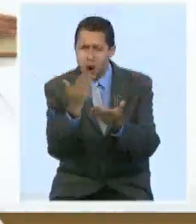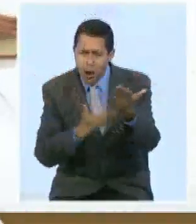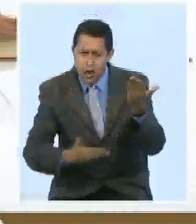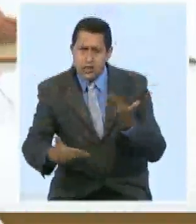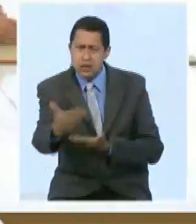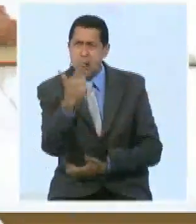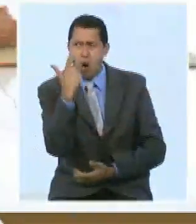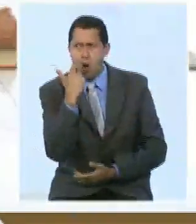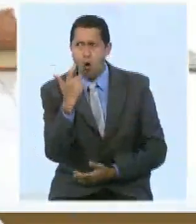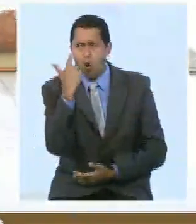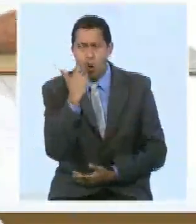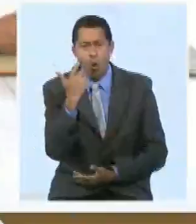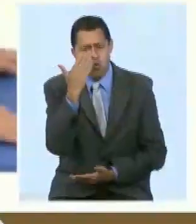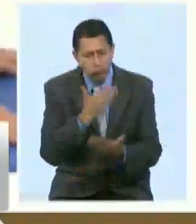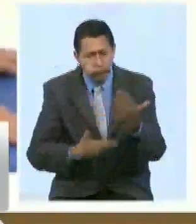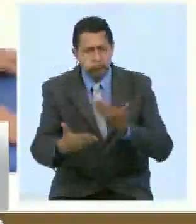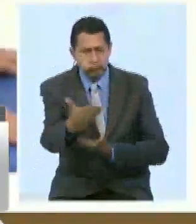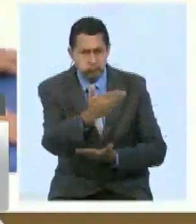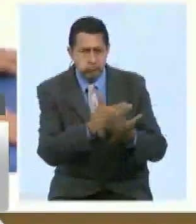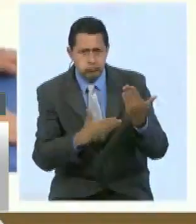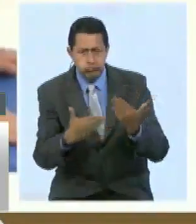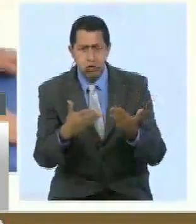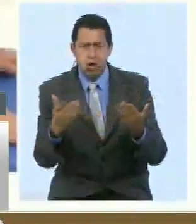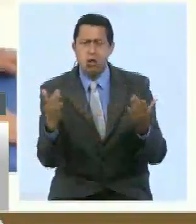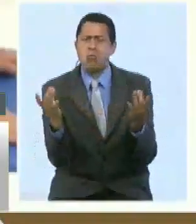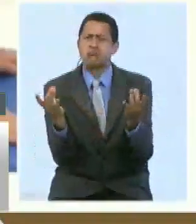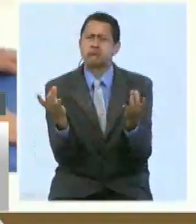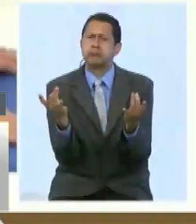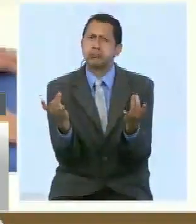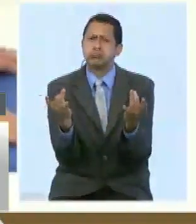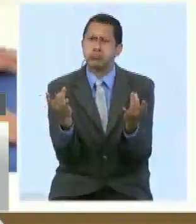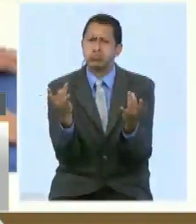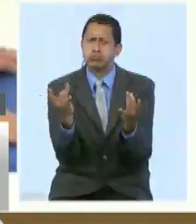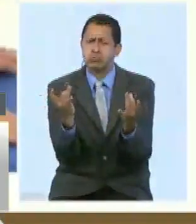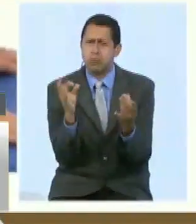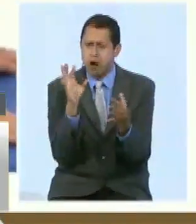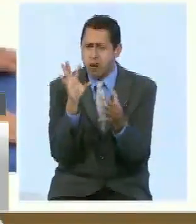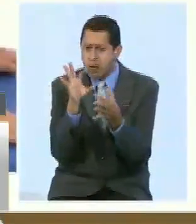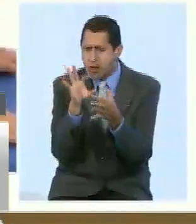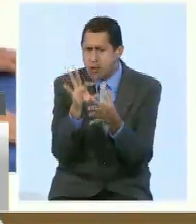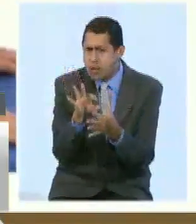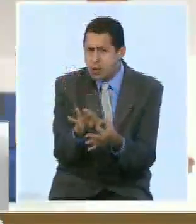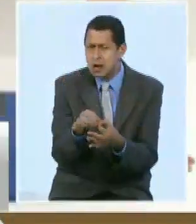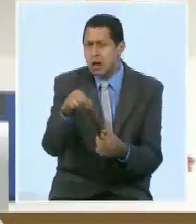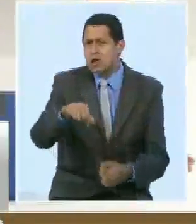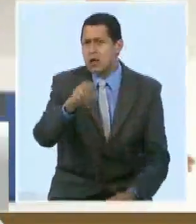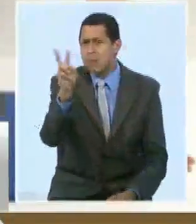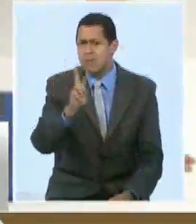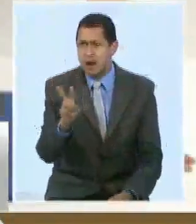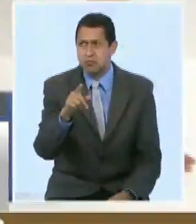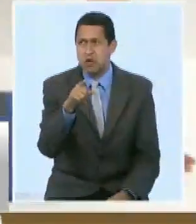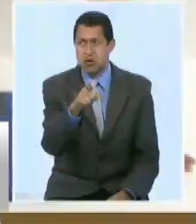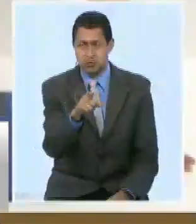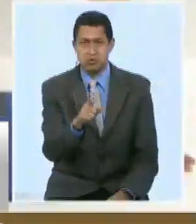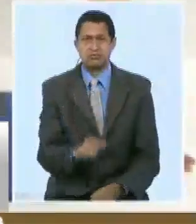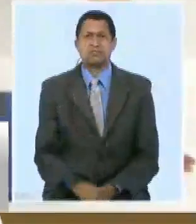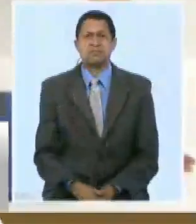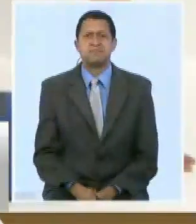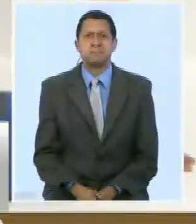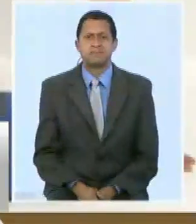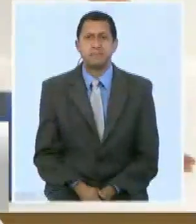costumbres y tradiciones a través de este ejercicio tras la afinidad que han mostrado los venezolanos con esta práctica